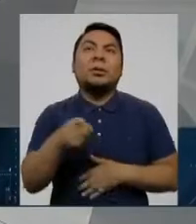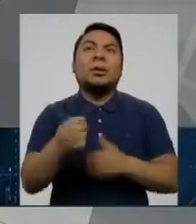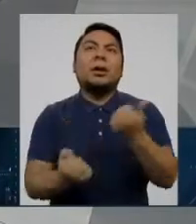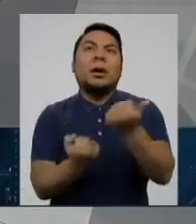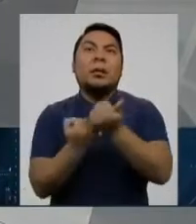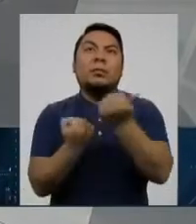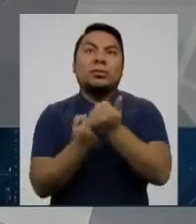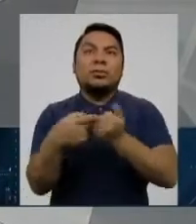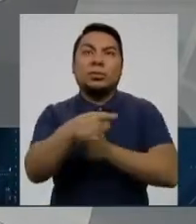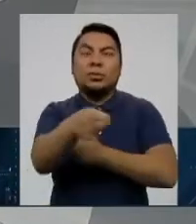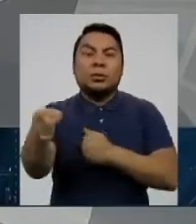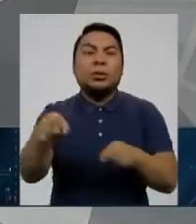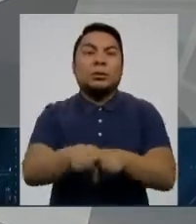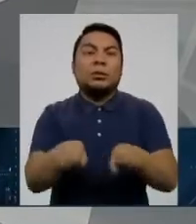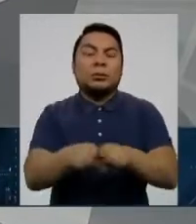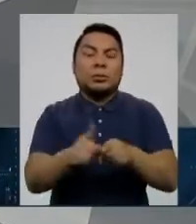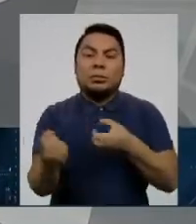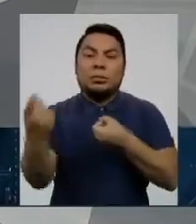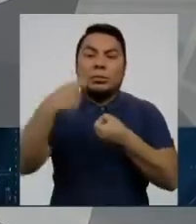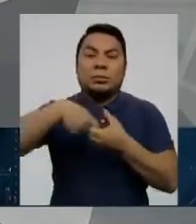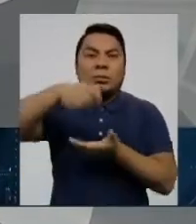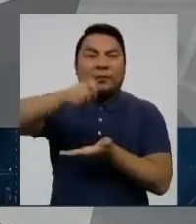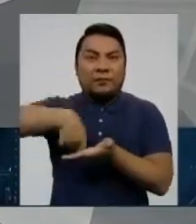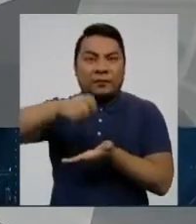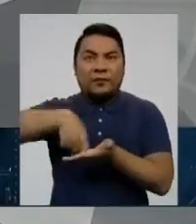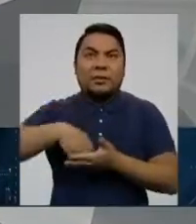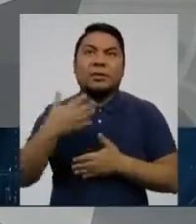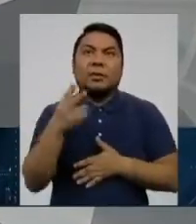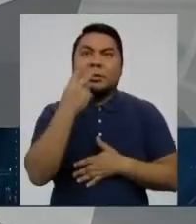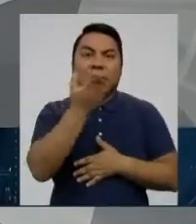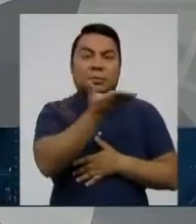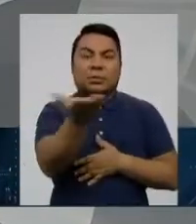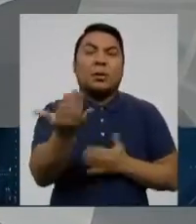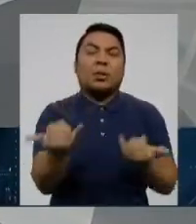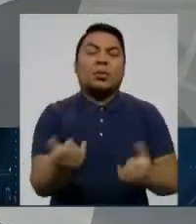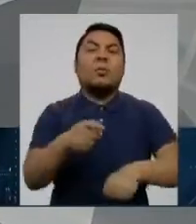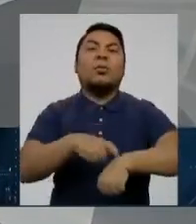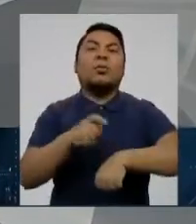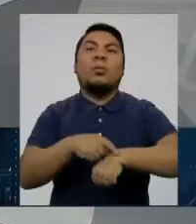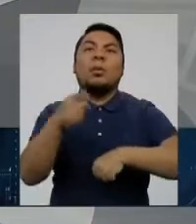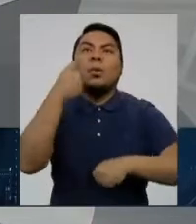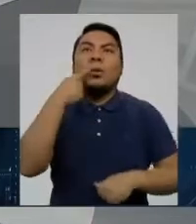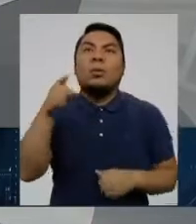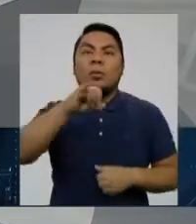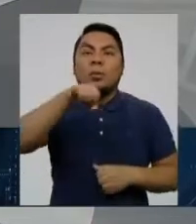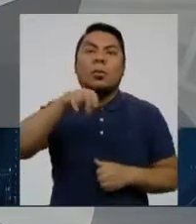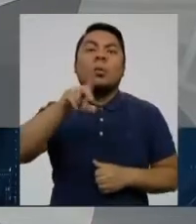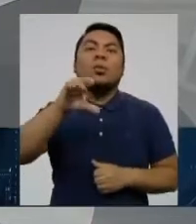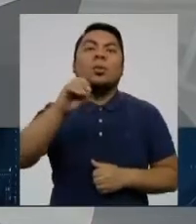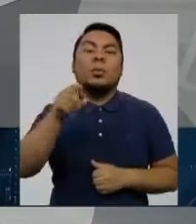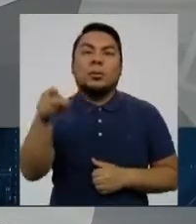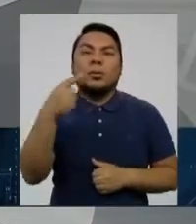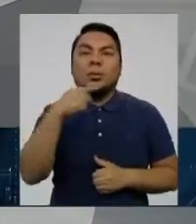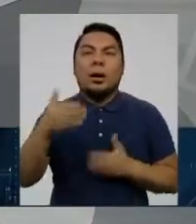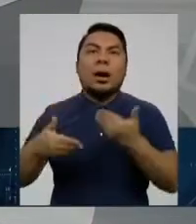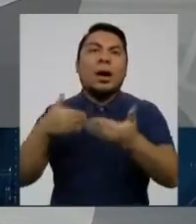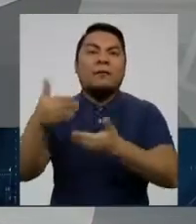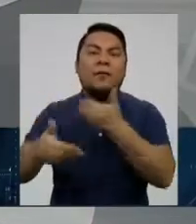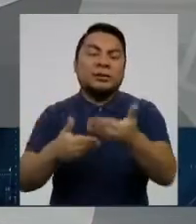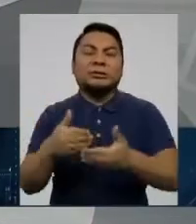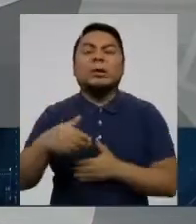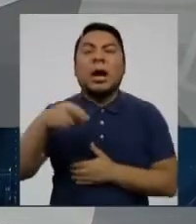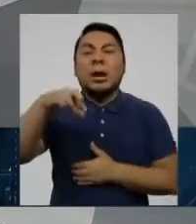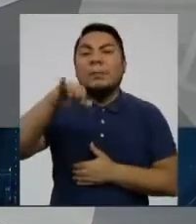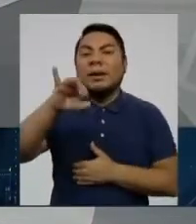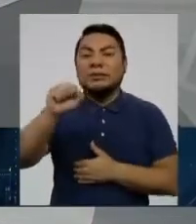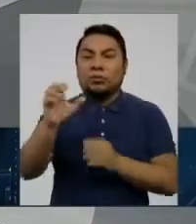sus candidatos y la inscripción, como se está realizando en este momento, de Julio Gagó de Avanza al País.